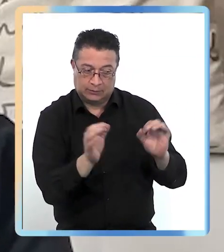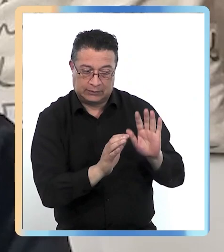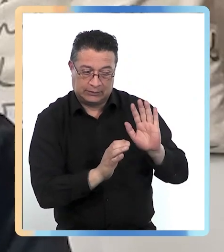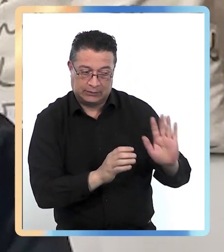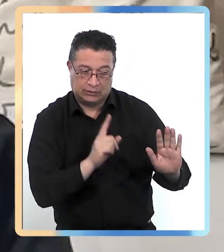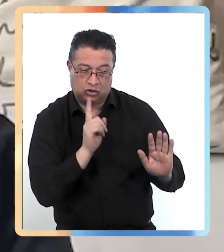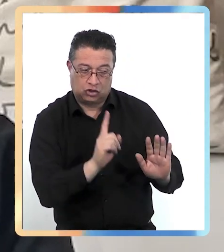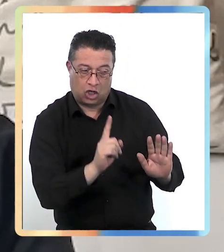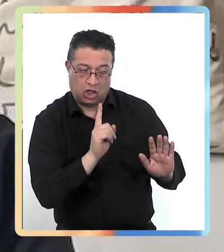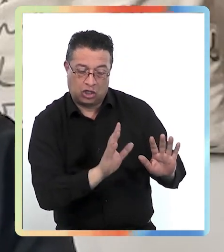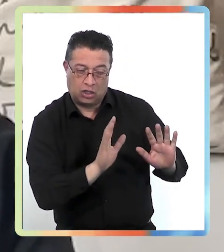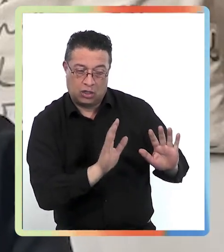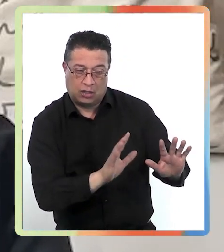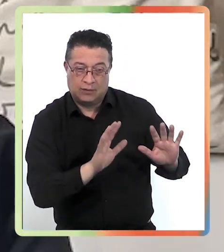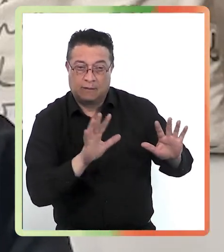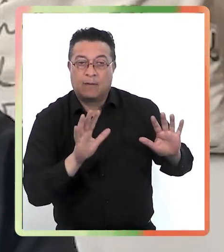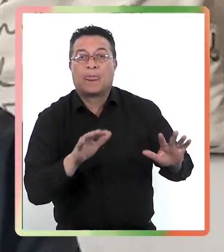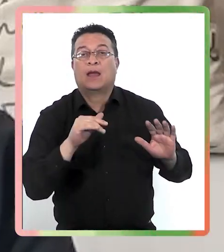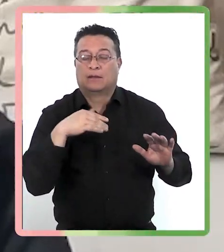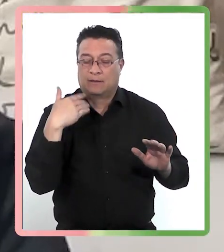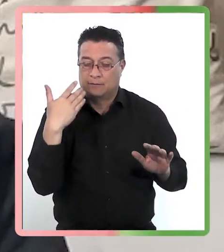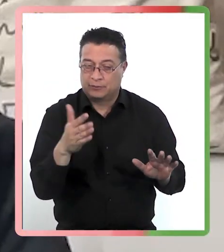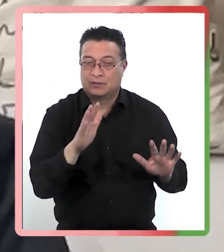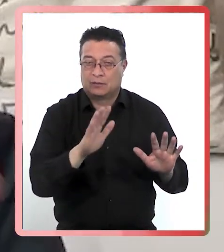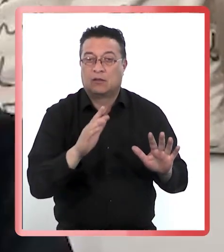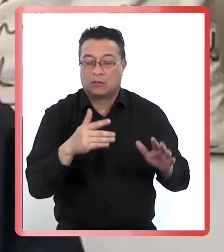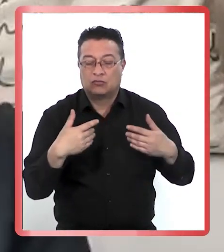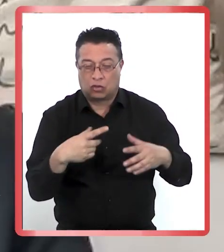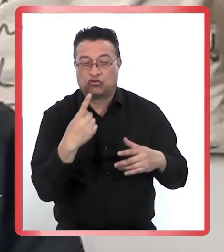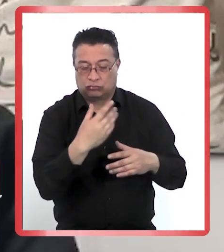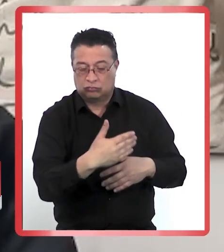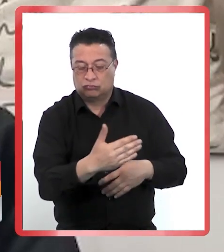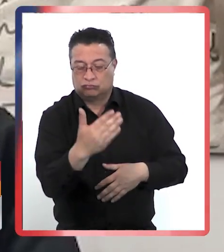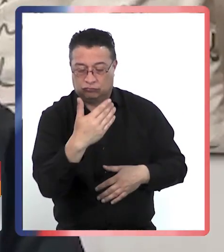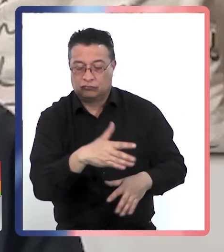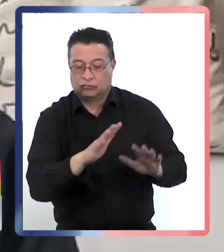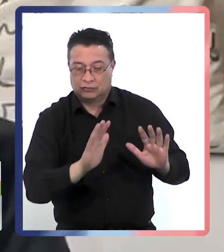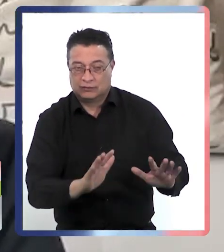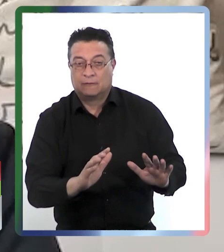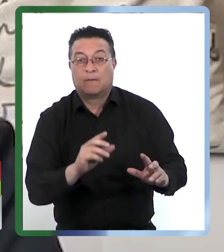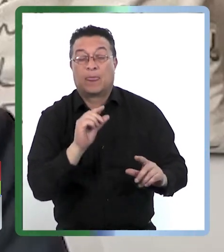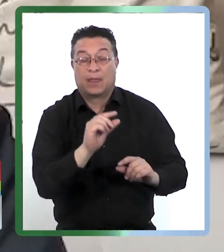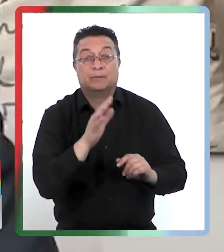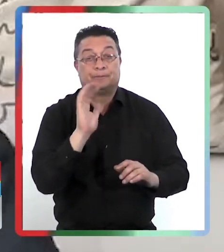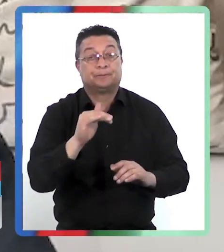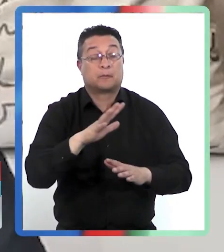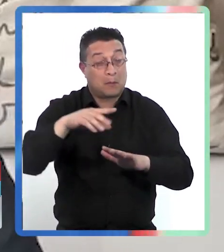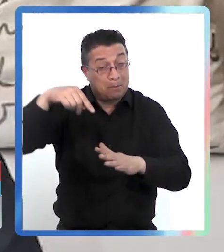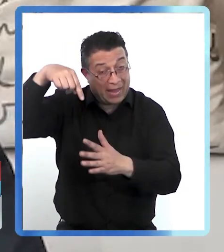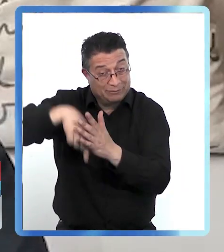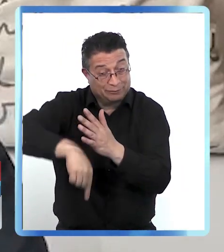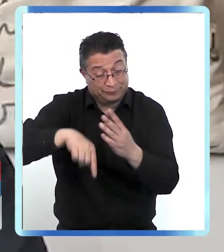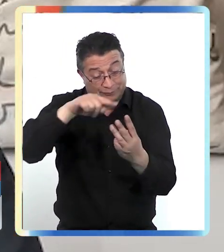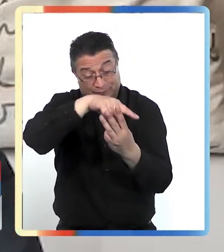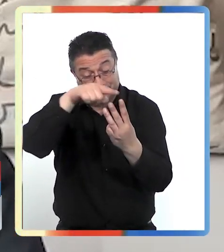guiarlo en actividades, más que ocupar y decir, ya, déjame, yo hago todo, ¿ya? Y en etapas más severas, ya